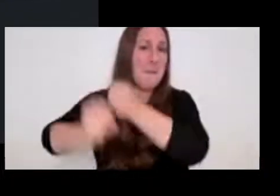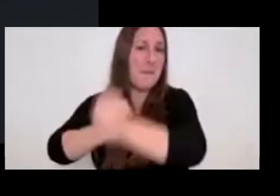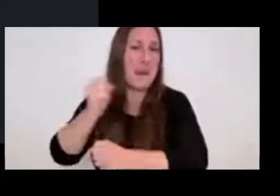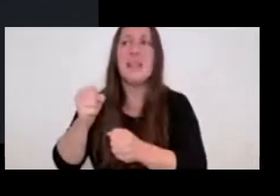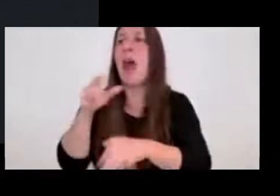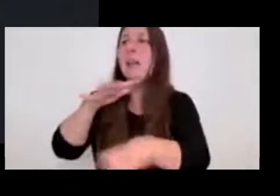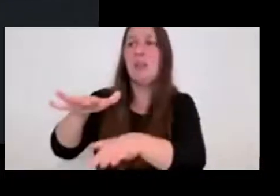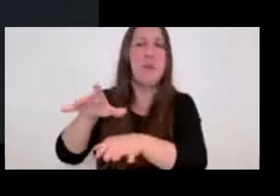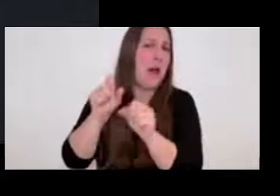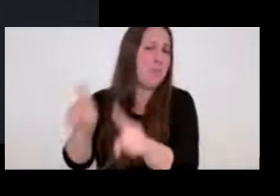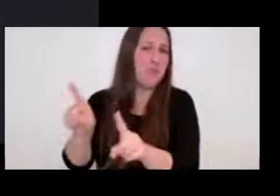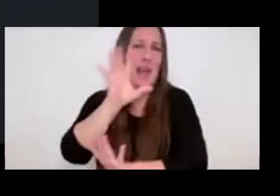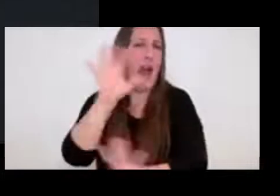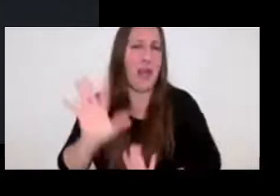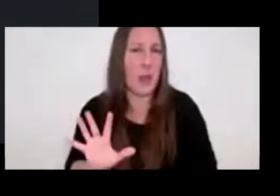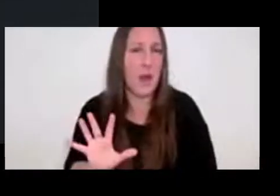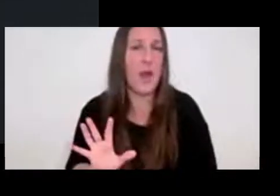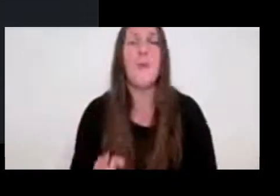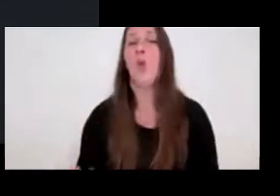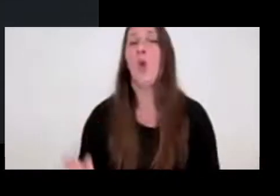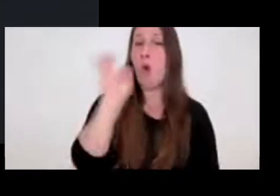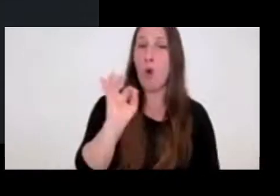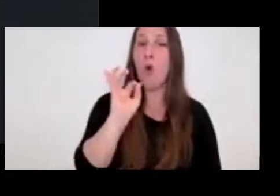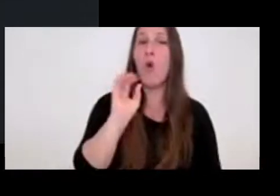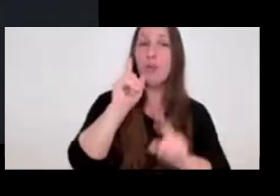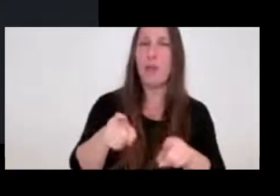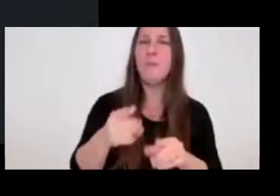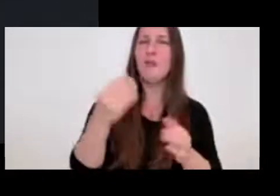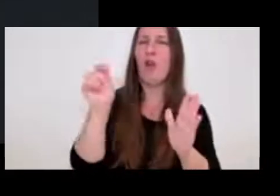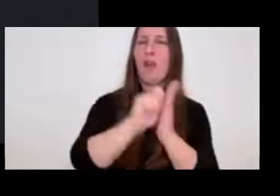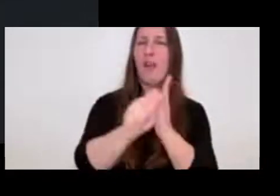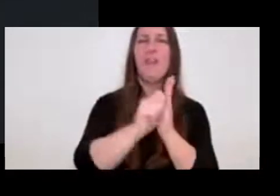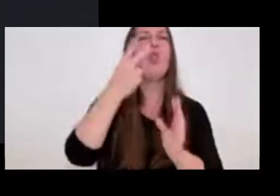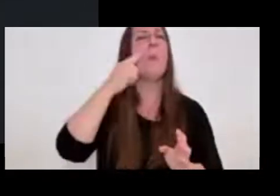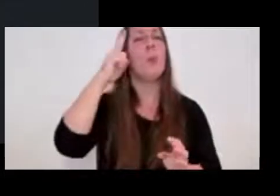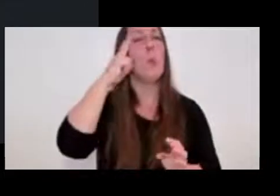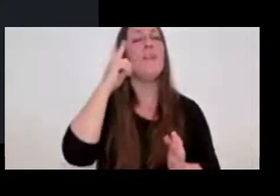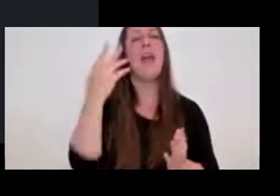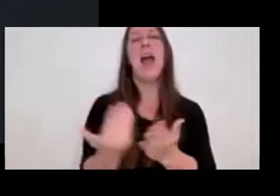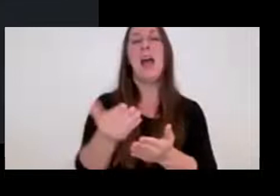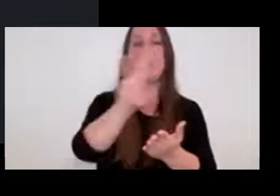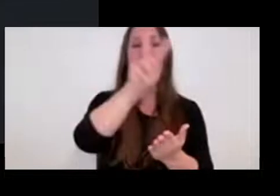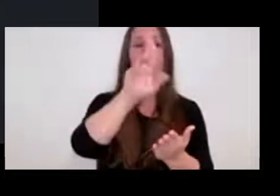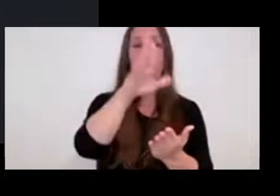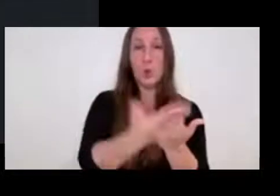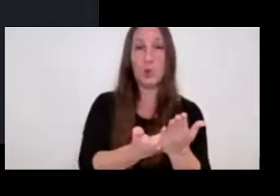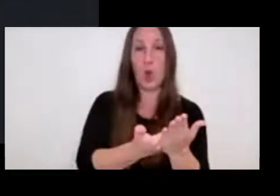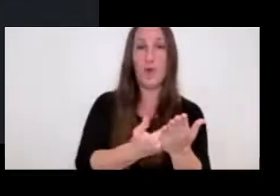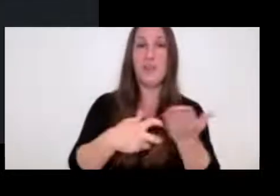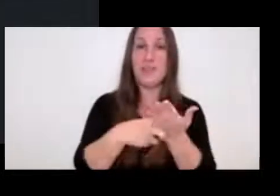actividad. Pero también puede haber, esto lo había escrito en el 2009, antes de la resolución del año pasado de planificación